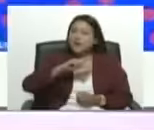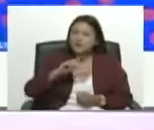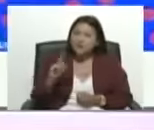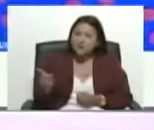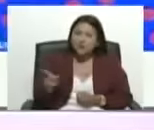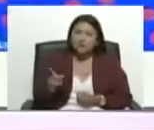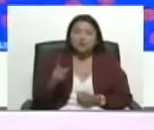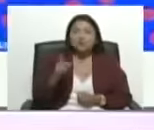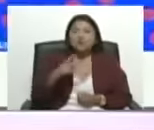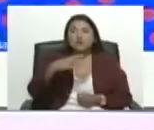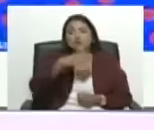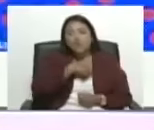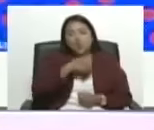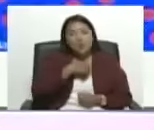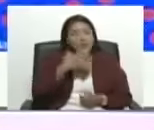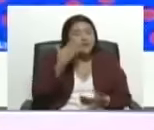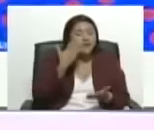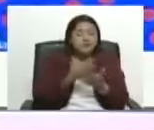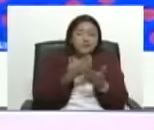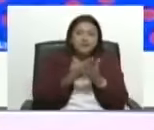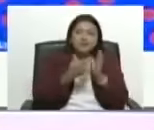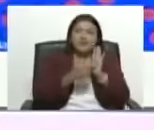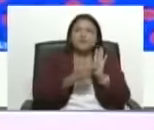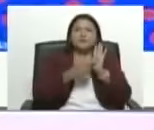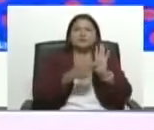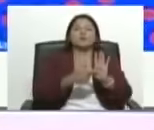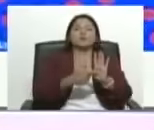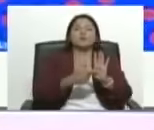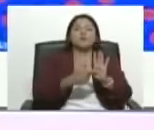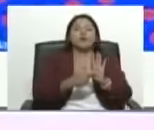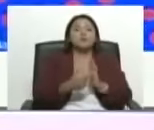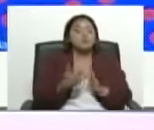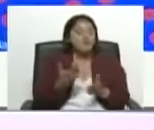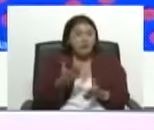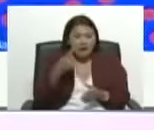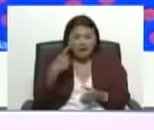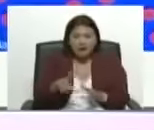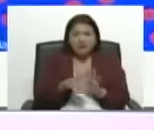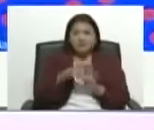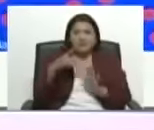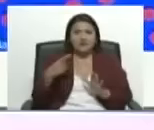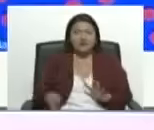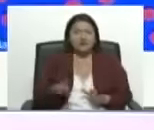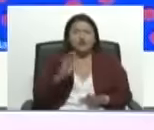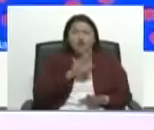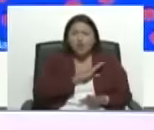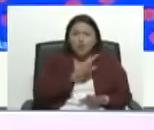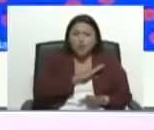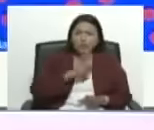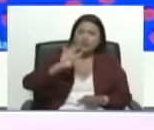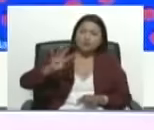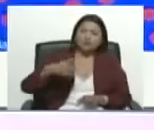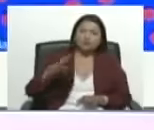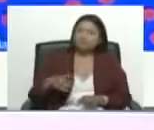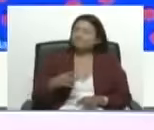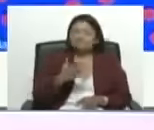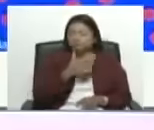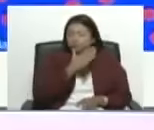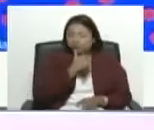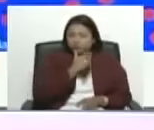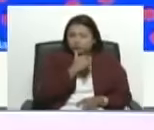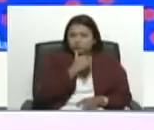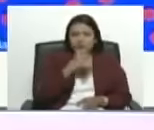pueden demostrar que tuvieron derechos soberanos sobre ese territorio. No hay forma ni